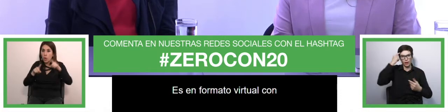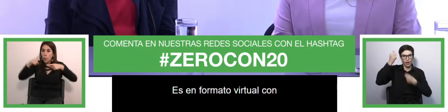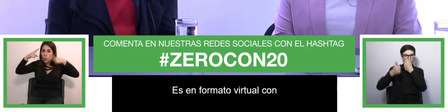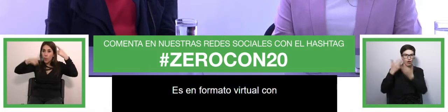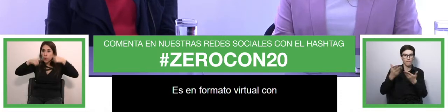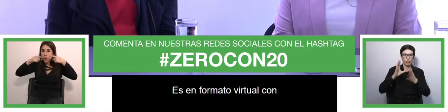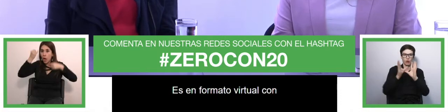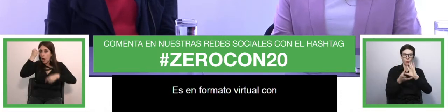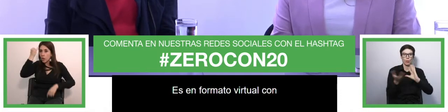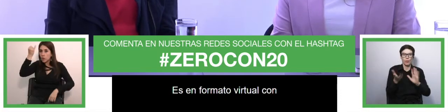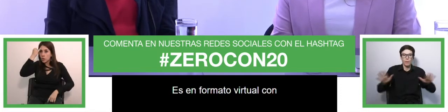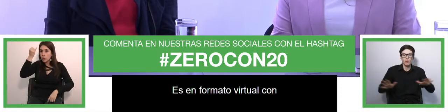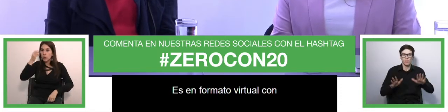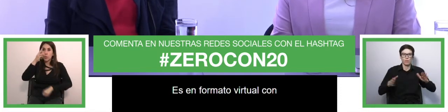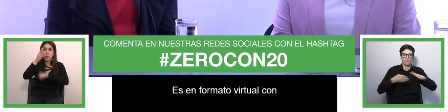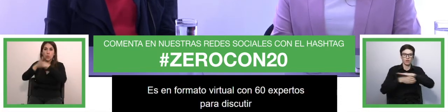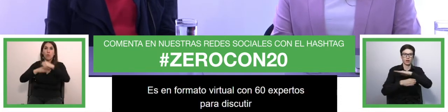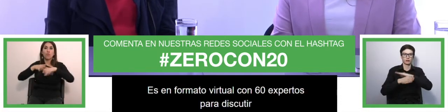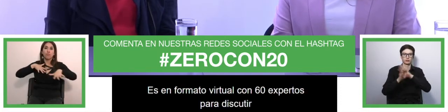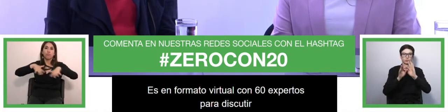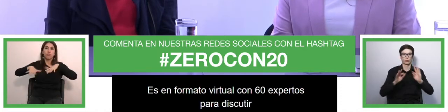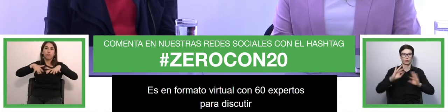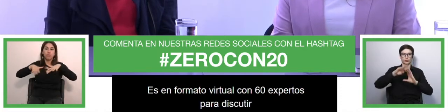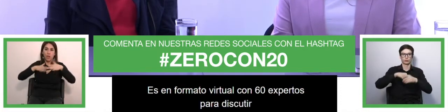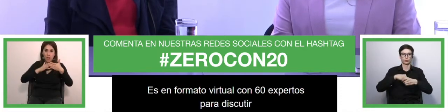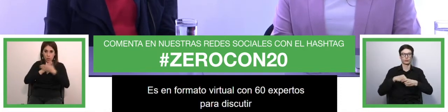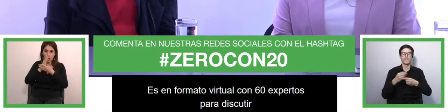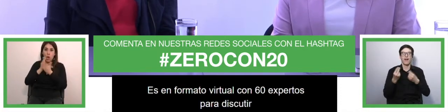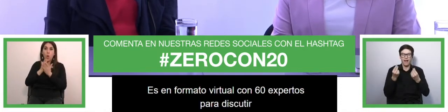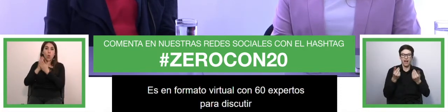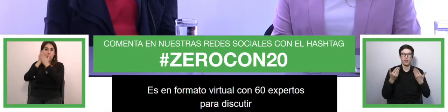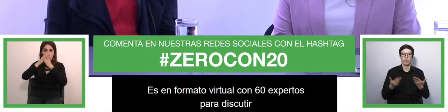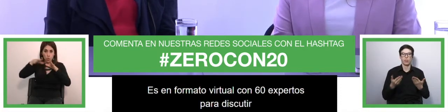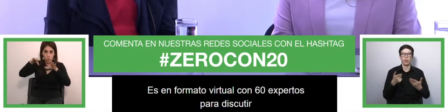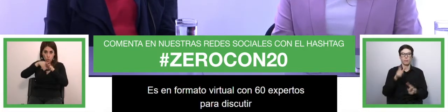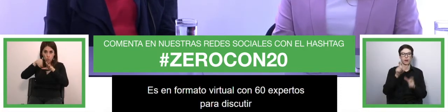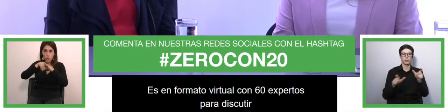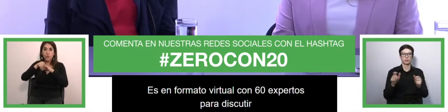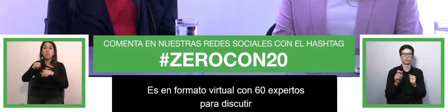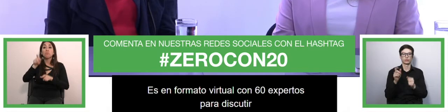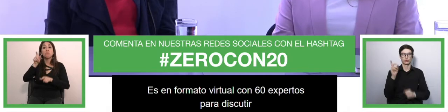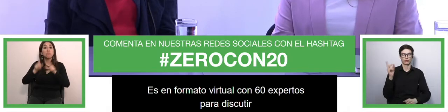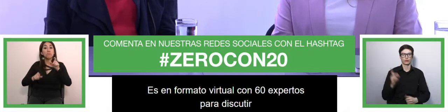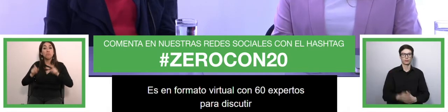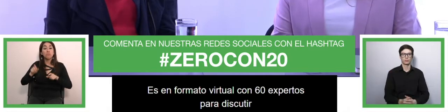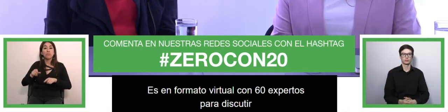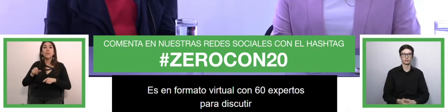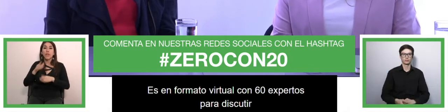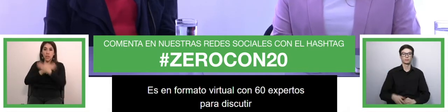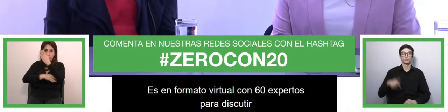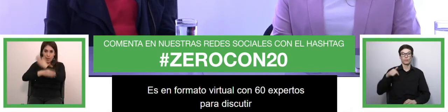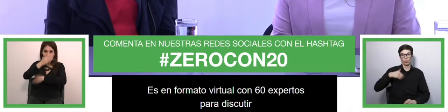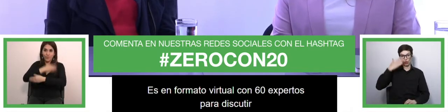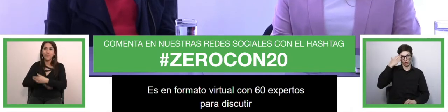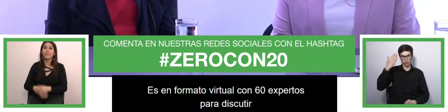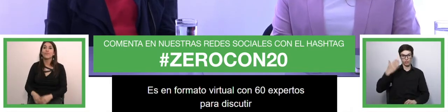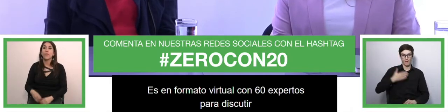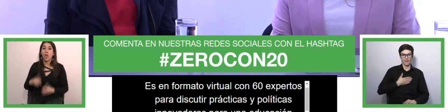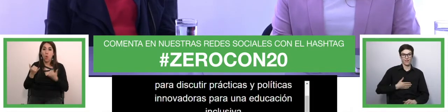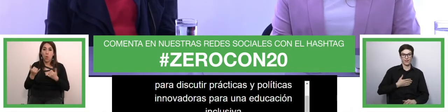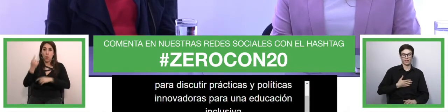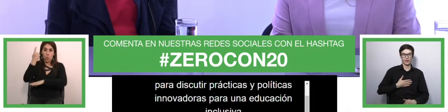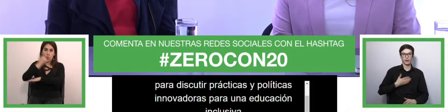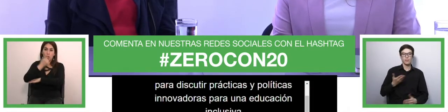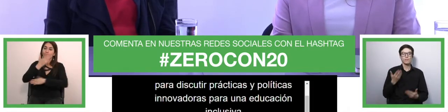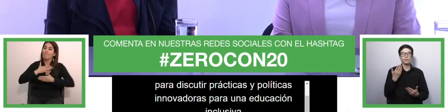una educación inclusiva y de calidad para las personas con discapacidad. Hoy queremos iniciar el día haciendo un